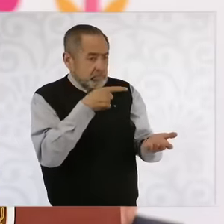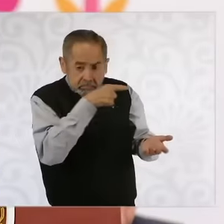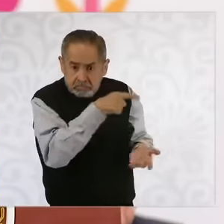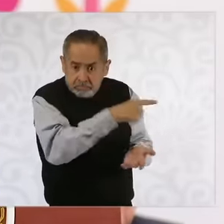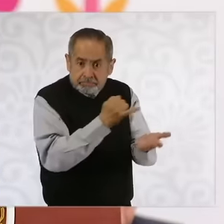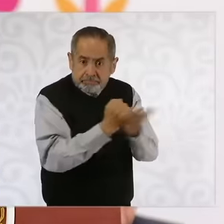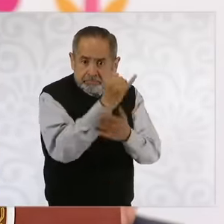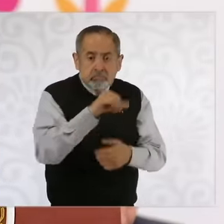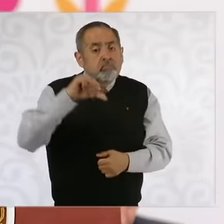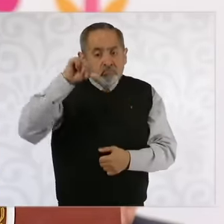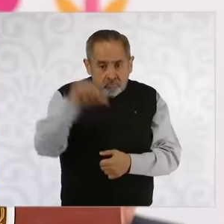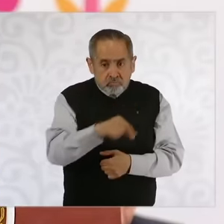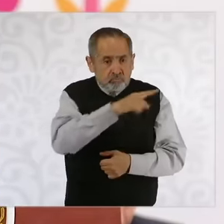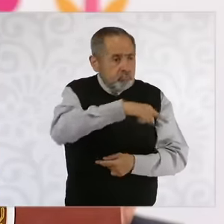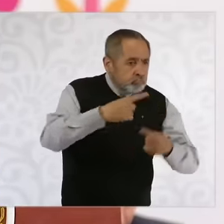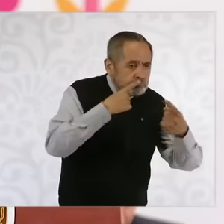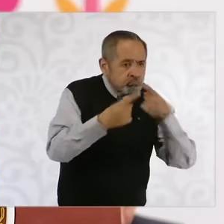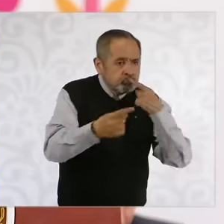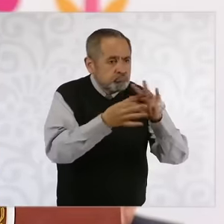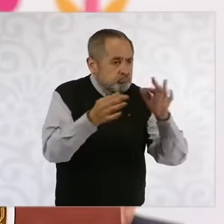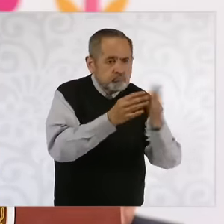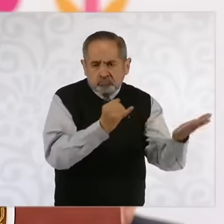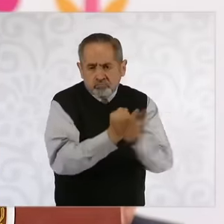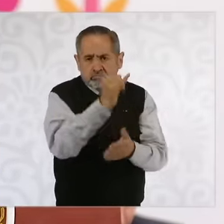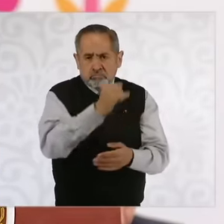Hoy van a empezar la discusión.